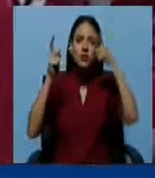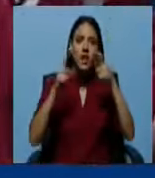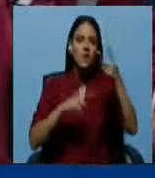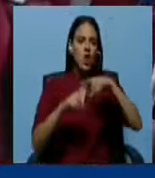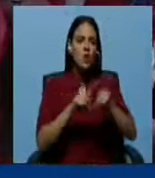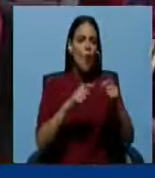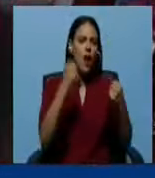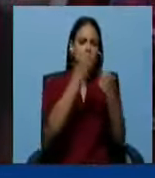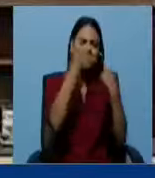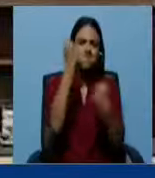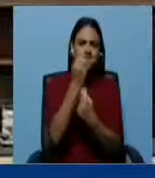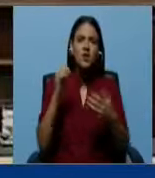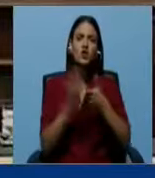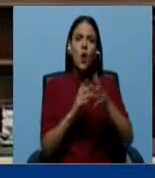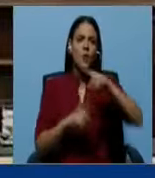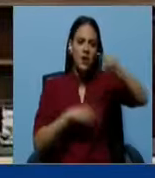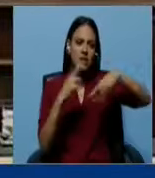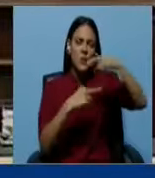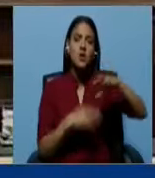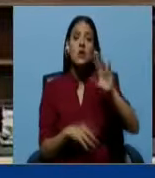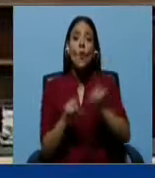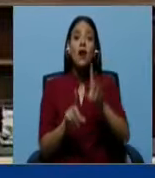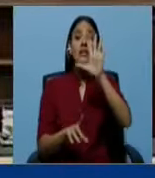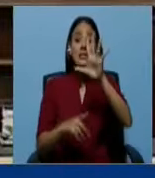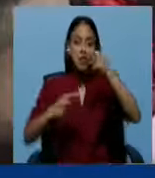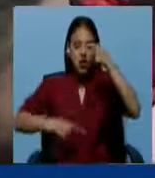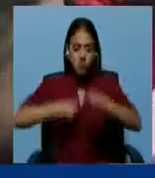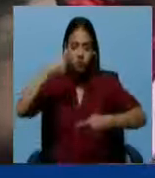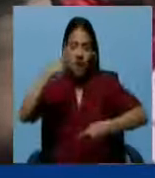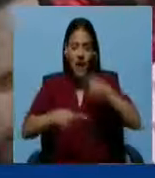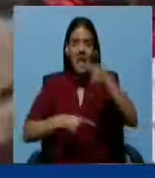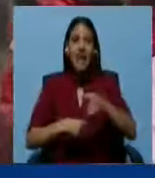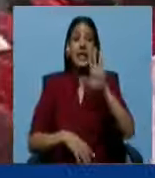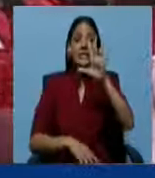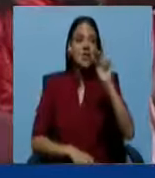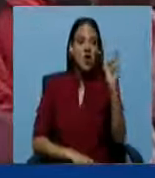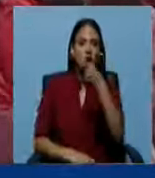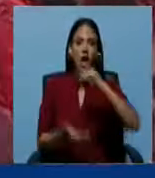revolucionario venezolano. Estas son las 5 generaciones unidas,